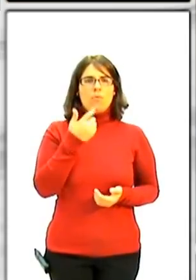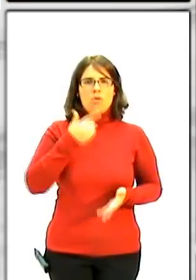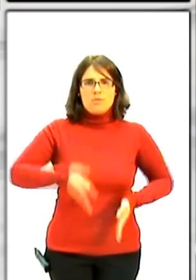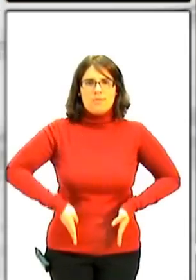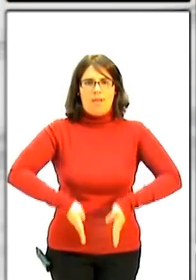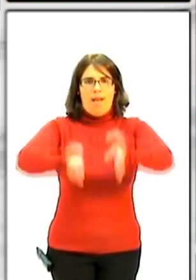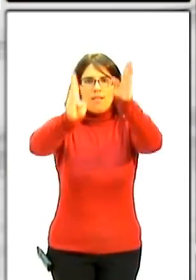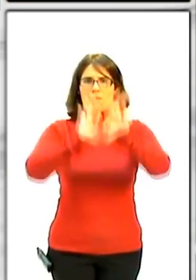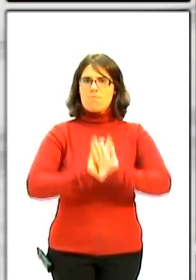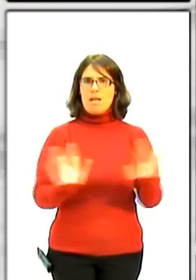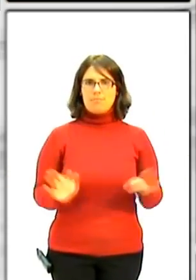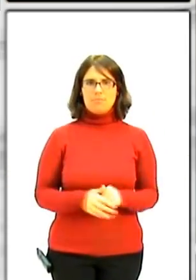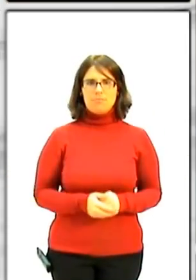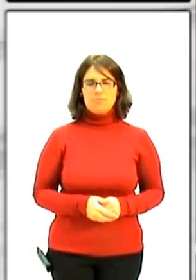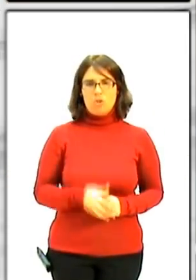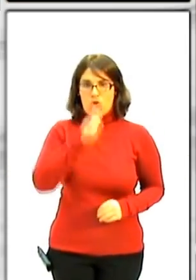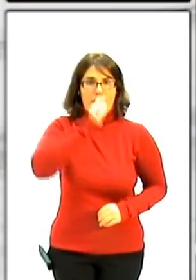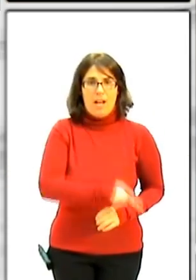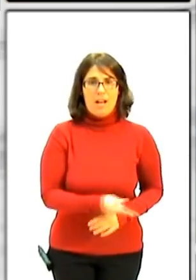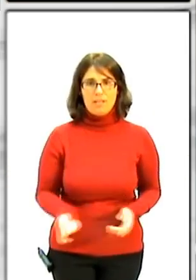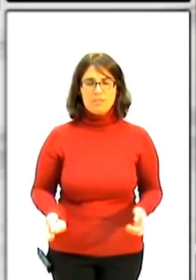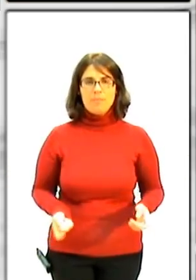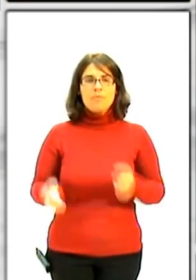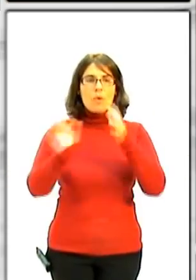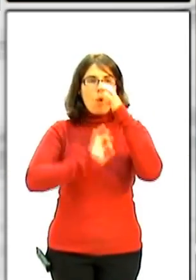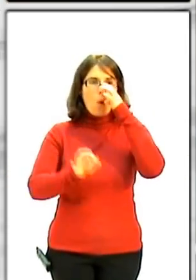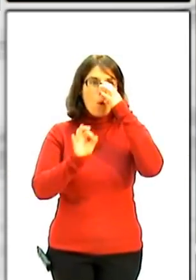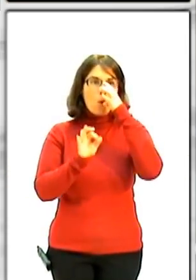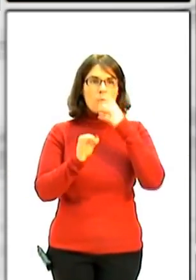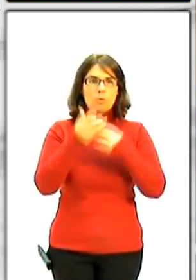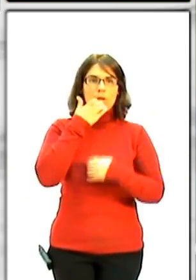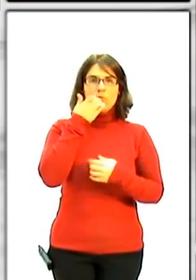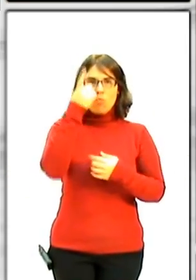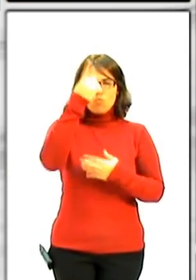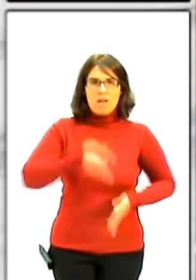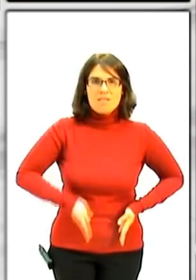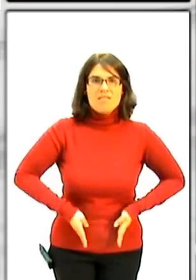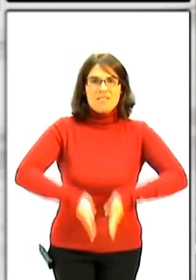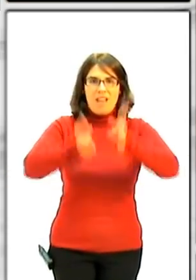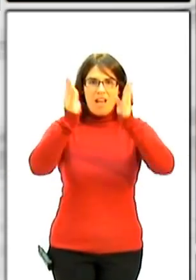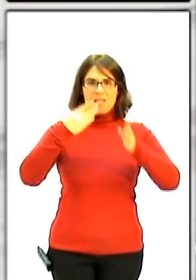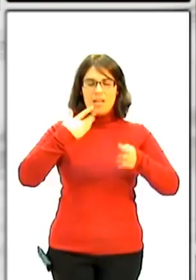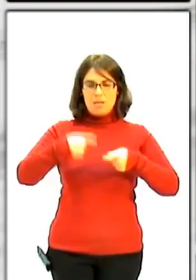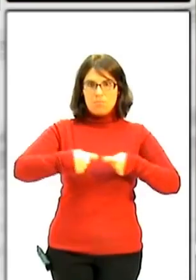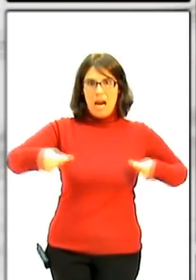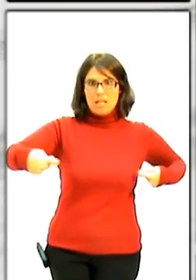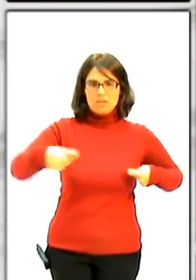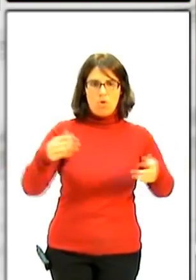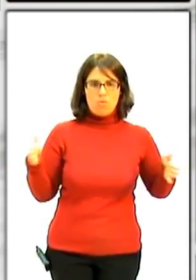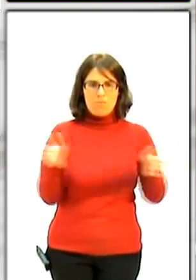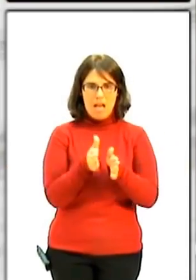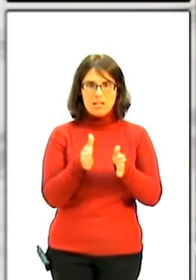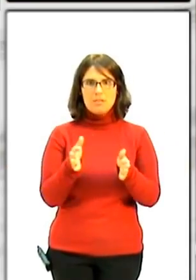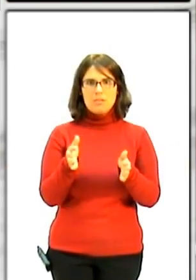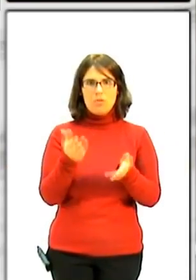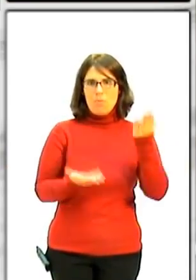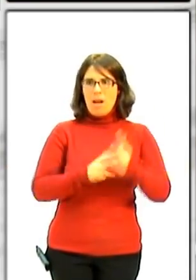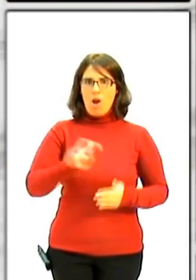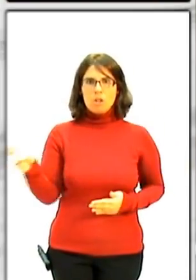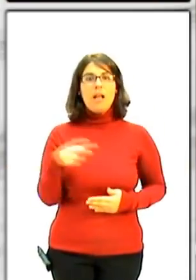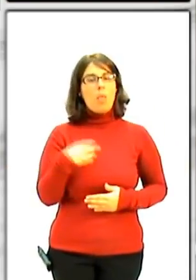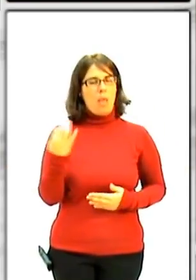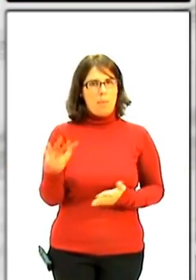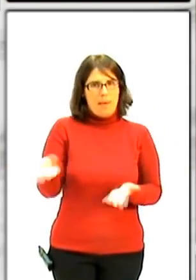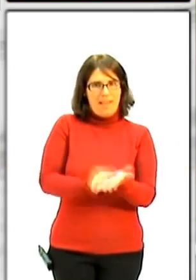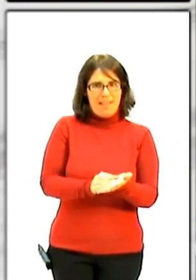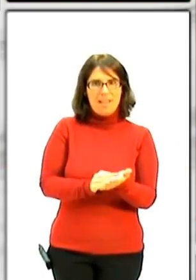¿no? O como mucho considerar que una calle es más larga o más estrecha o más ancha que otra, ¿no?